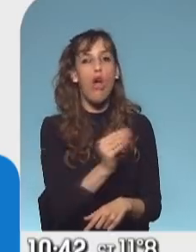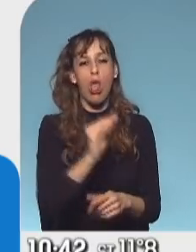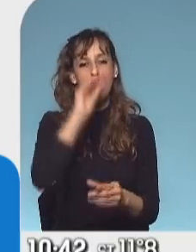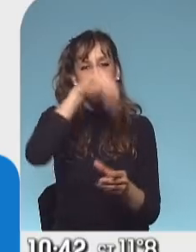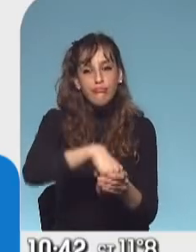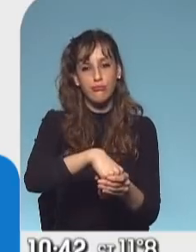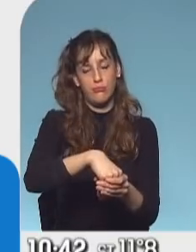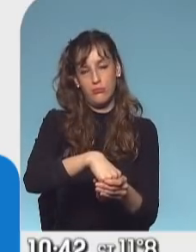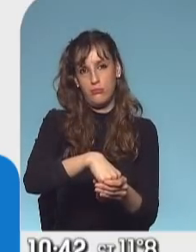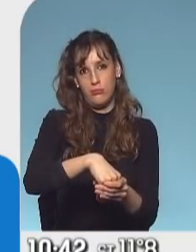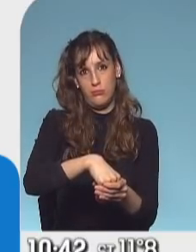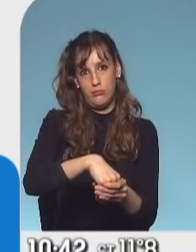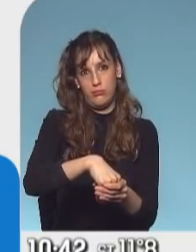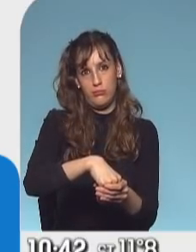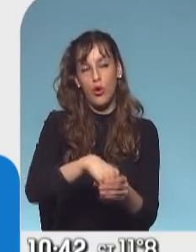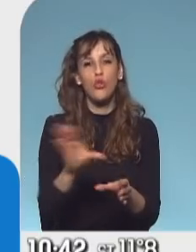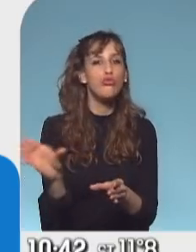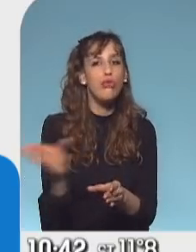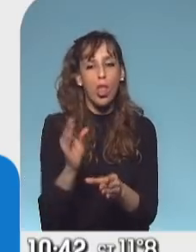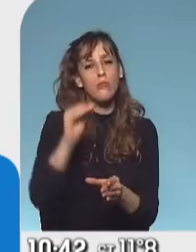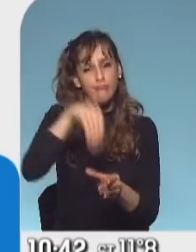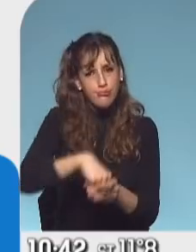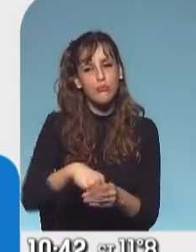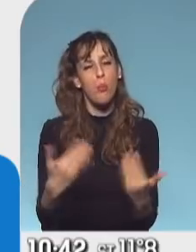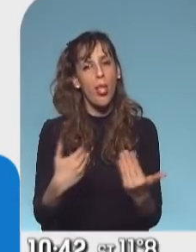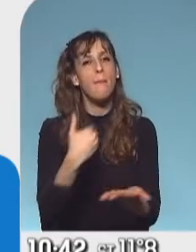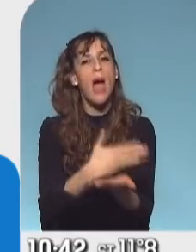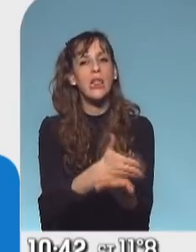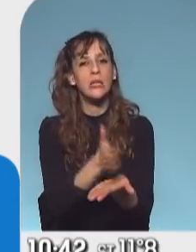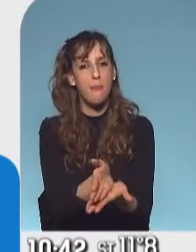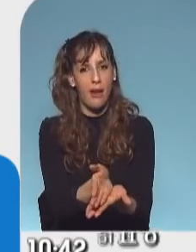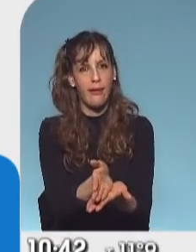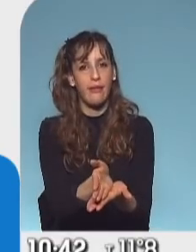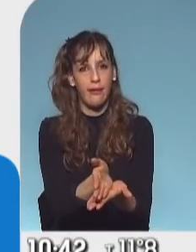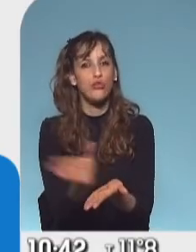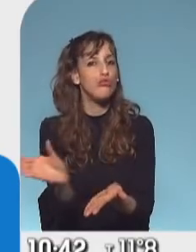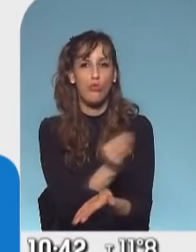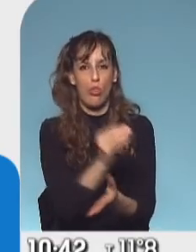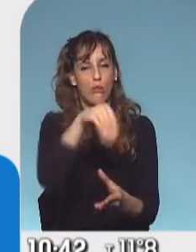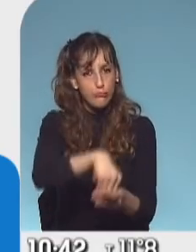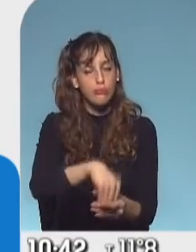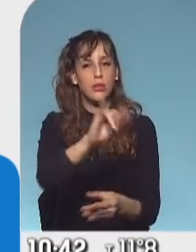escenario, que todos tengamos voto en el escenario y que todos podamos participar del escenario.